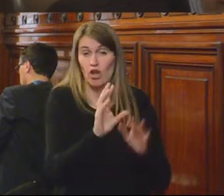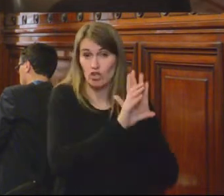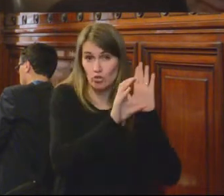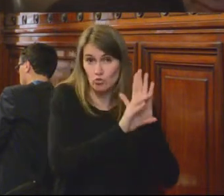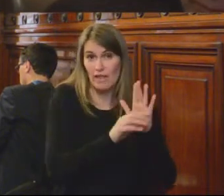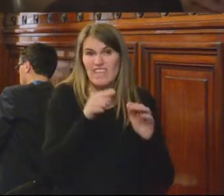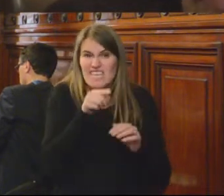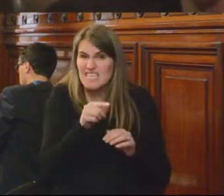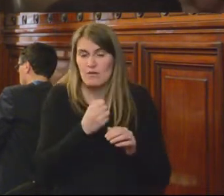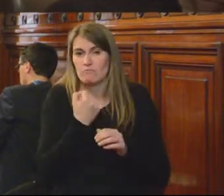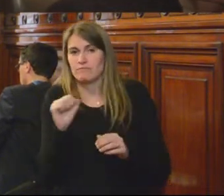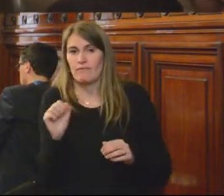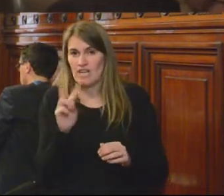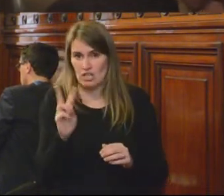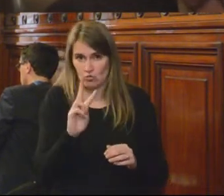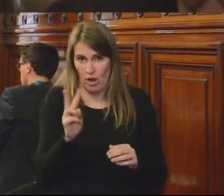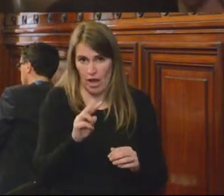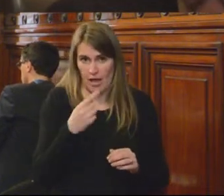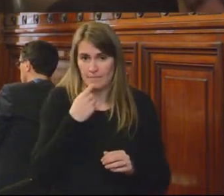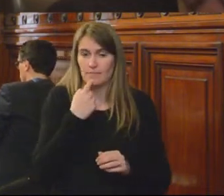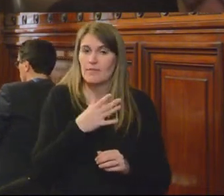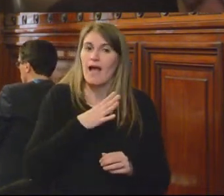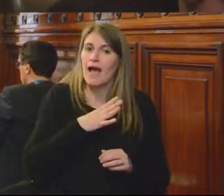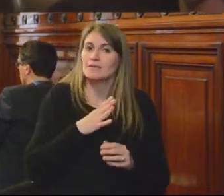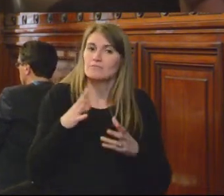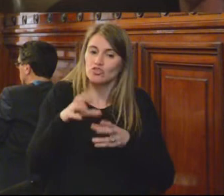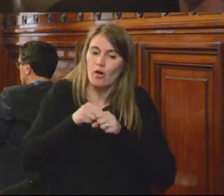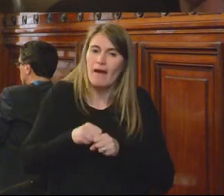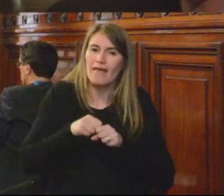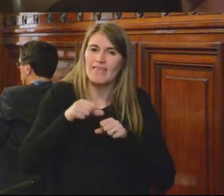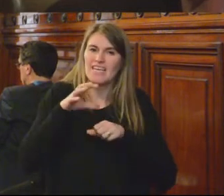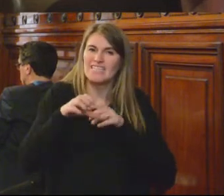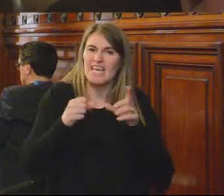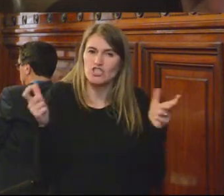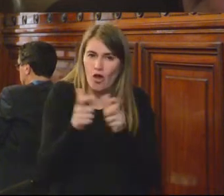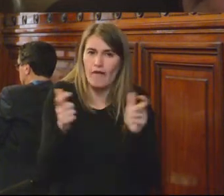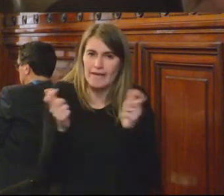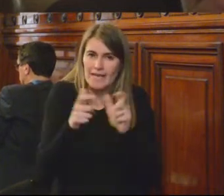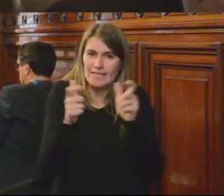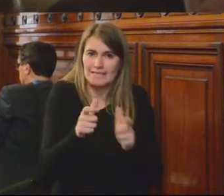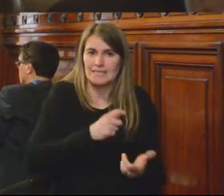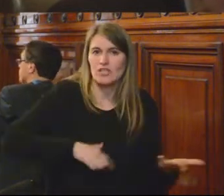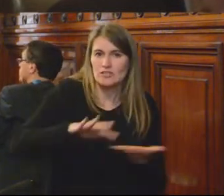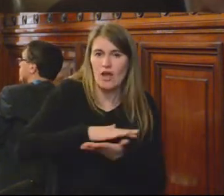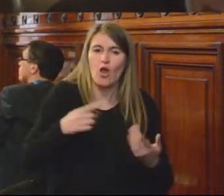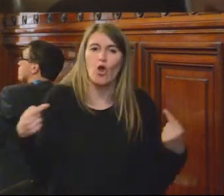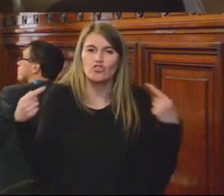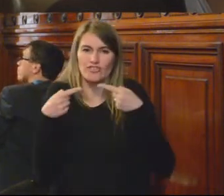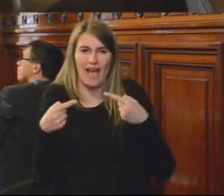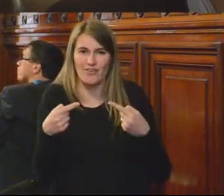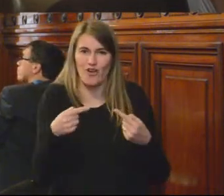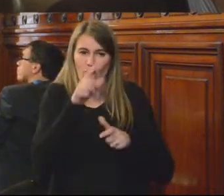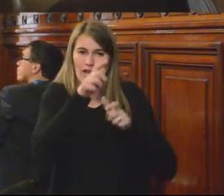su mera concepción como mecanismo para la toma unilateral de decisiones por parte del sector de la sociedad es contraria al espíritu, concepción